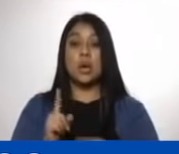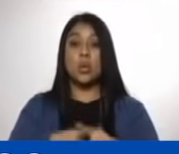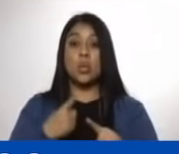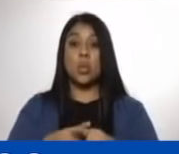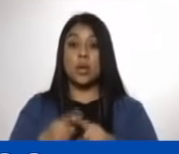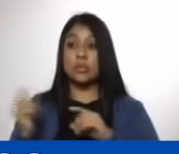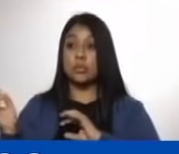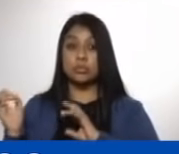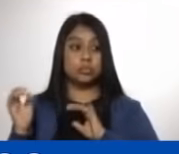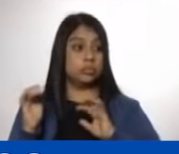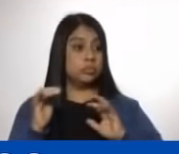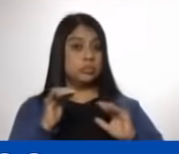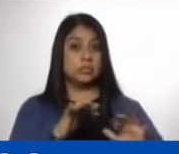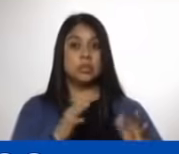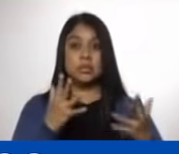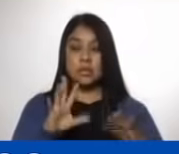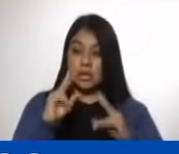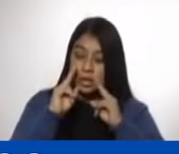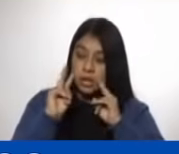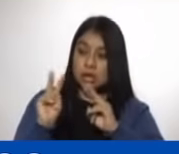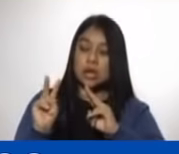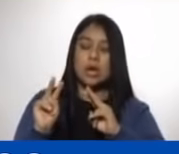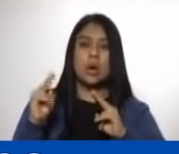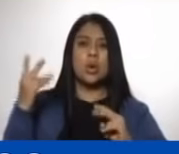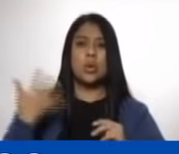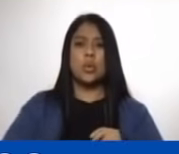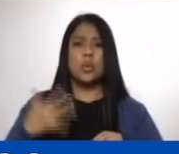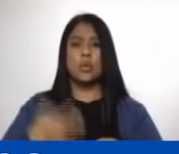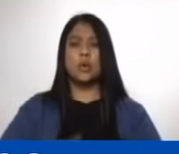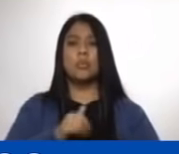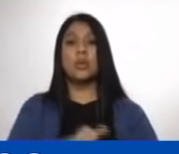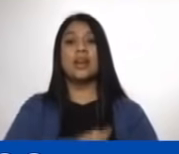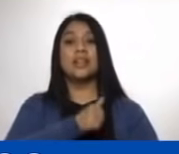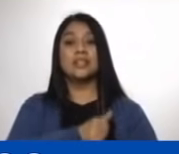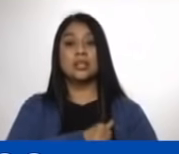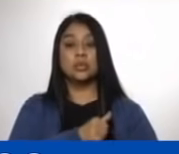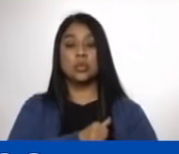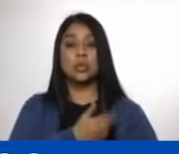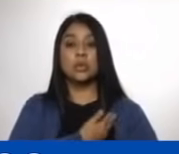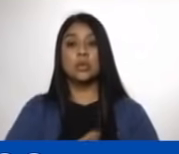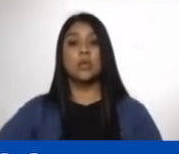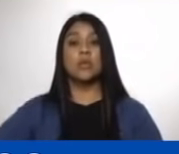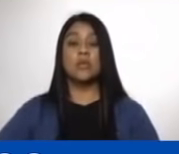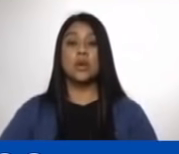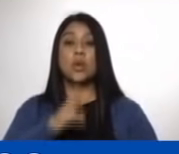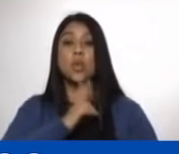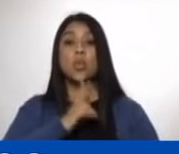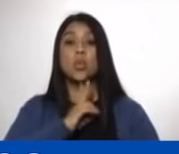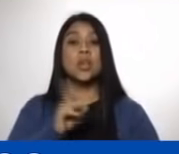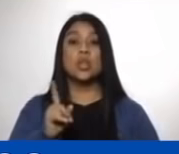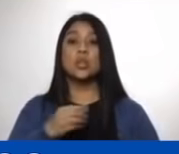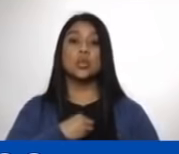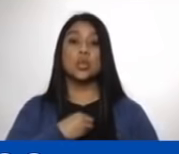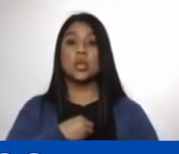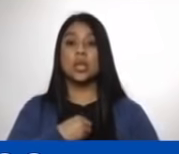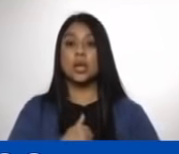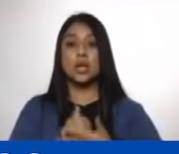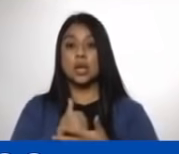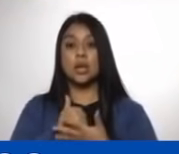estas acciones de la caravana por la actitud del gobierno de Honduras de no querer colaborar ante